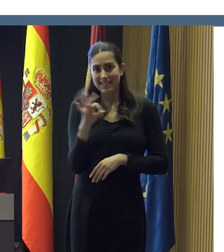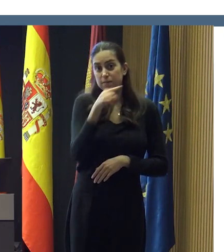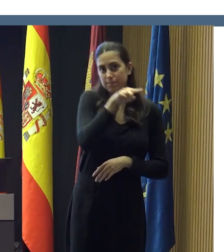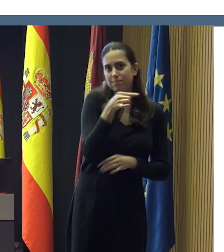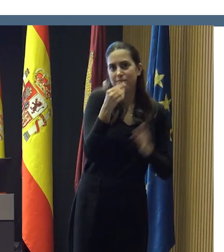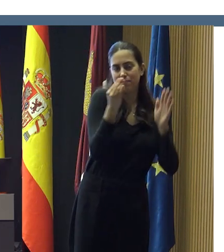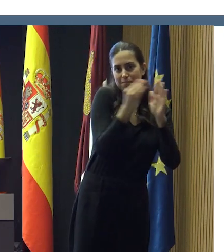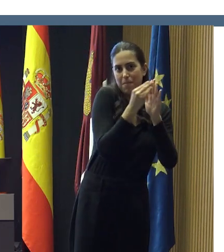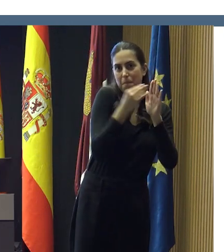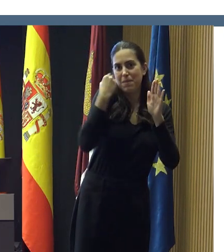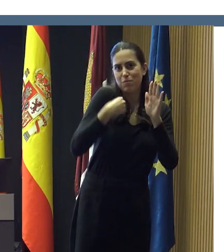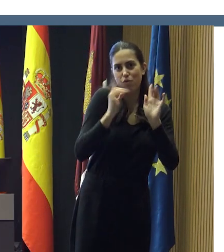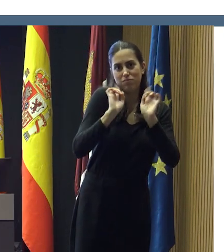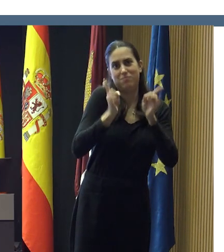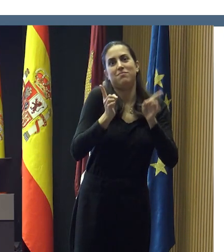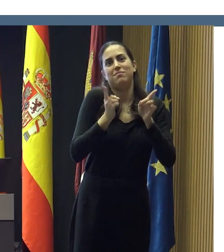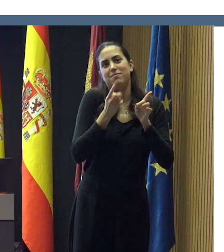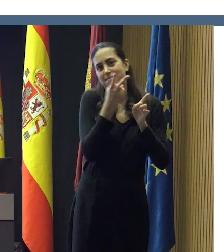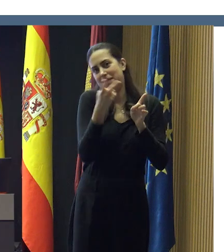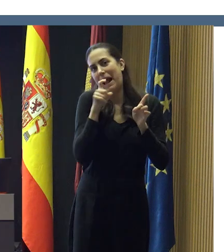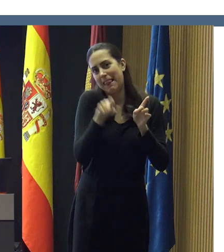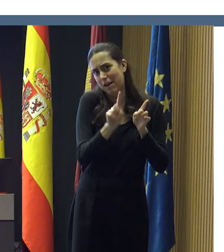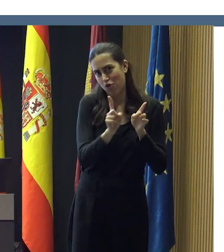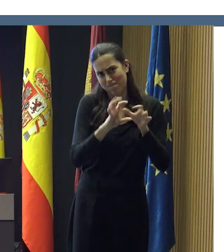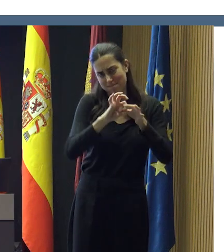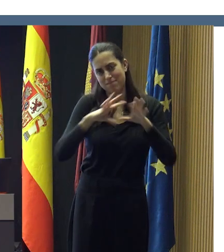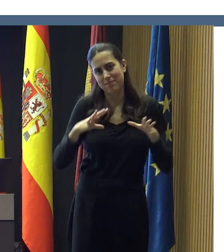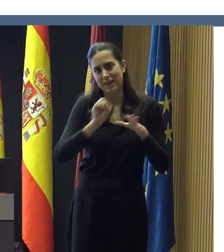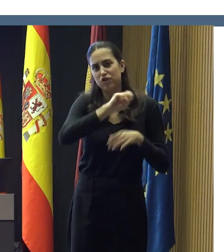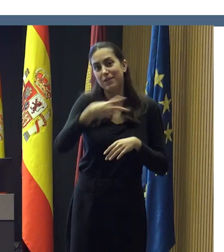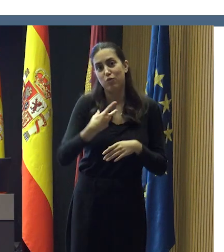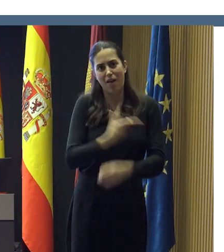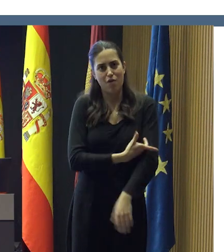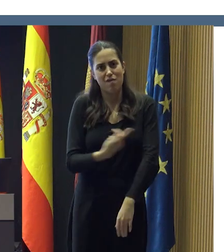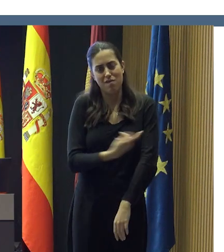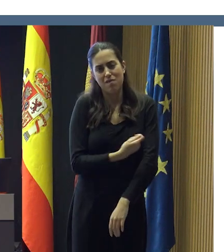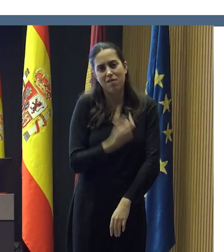Entonces hay que tener un poco también de cuidado a la hora de interpretar los resultados de esas analíticas.